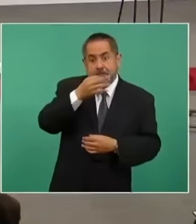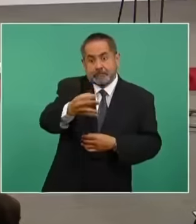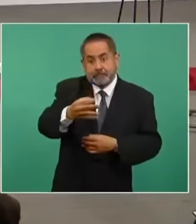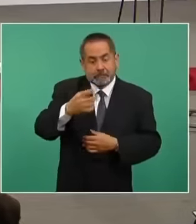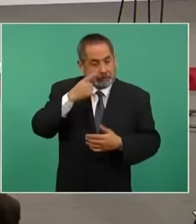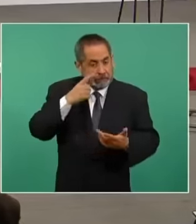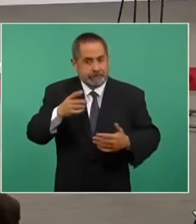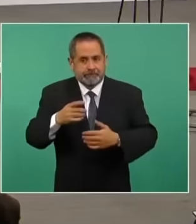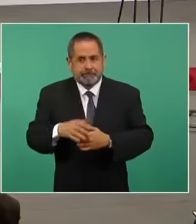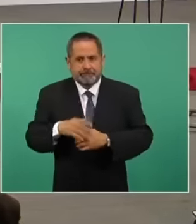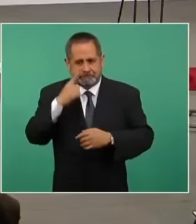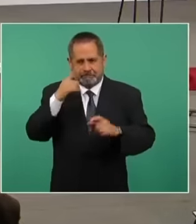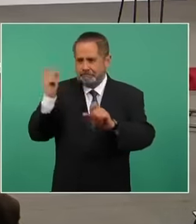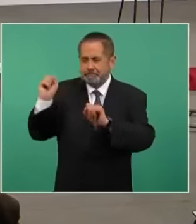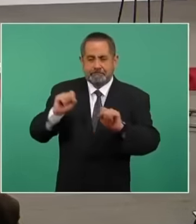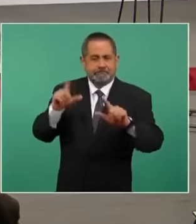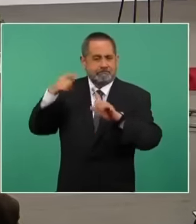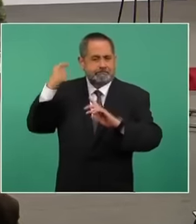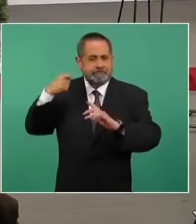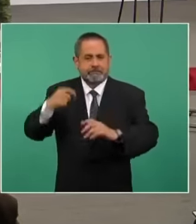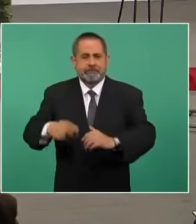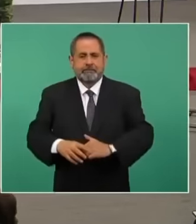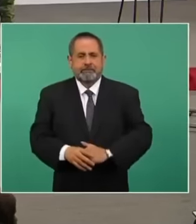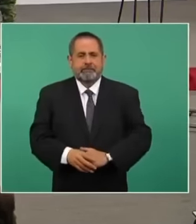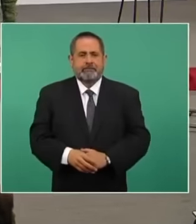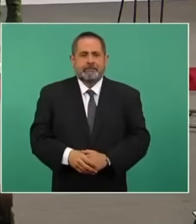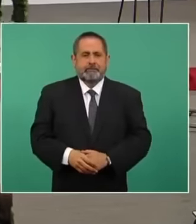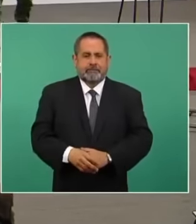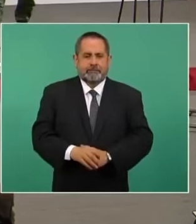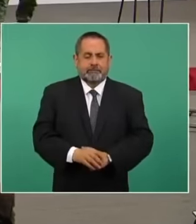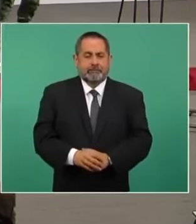Entonces, a continuación el video.